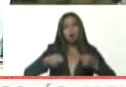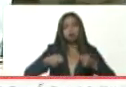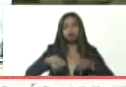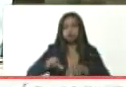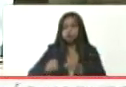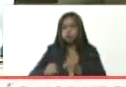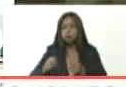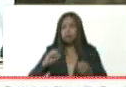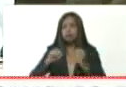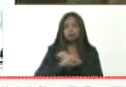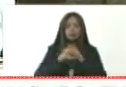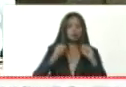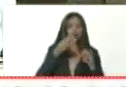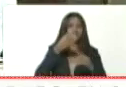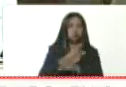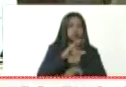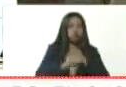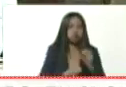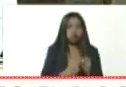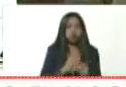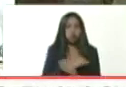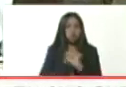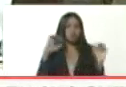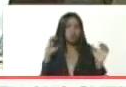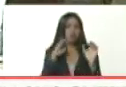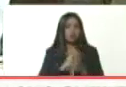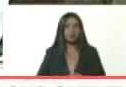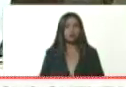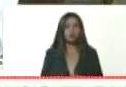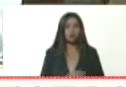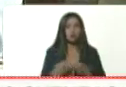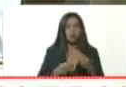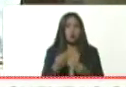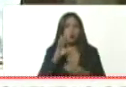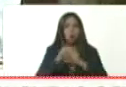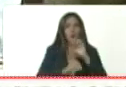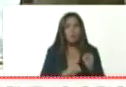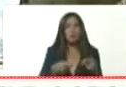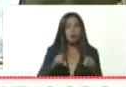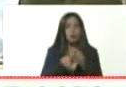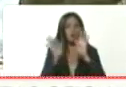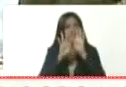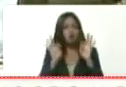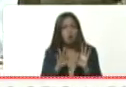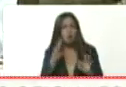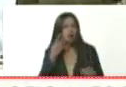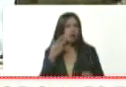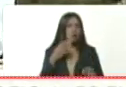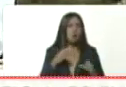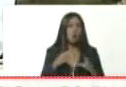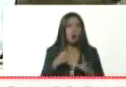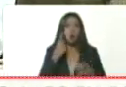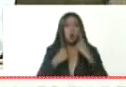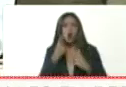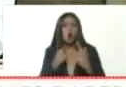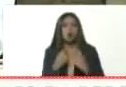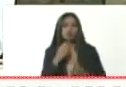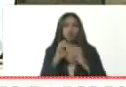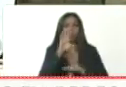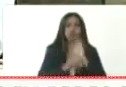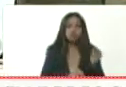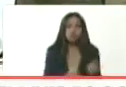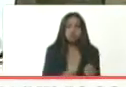pueblo es imposible acudir como compra una caja de creyones